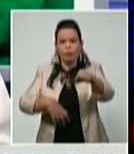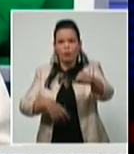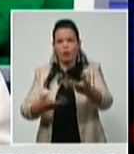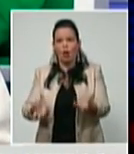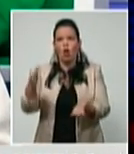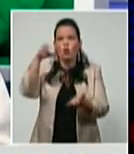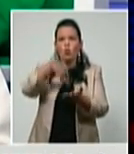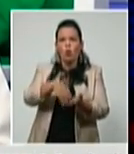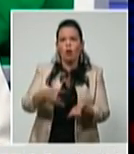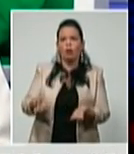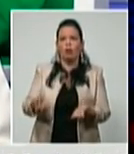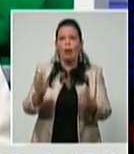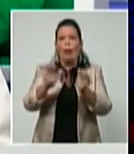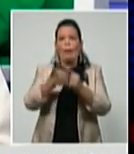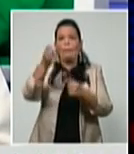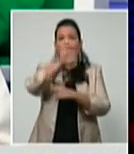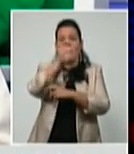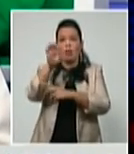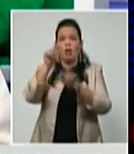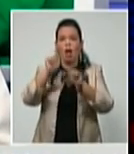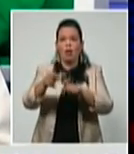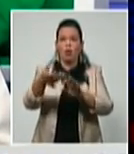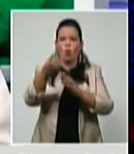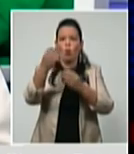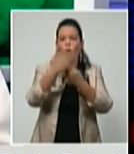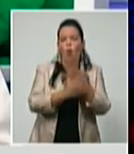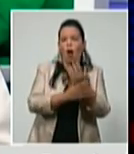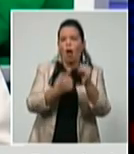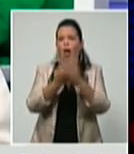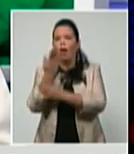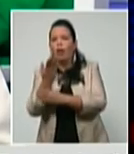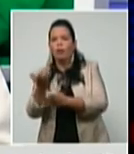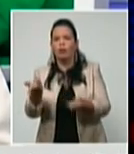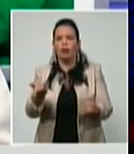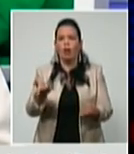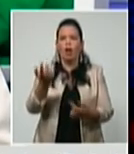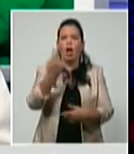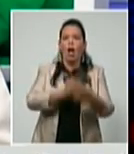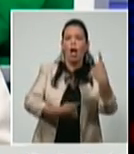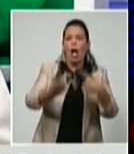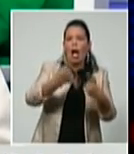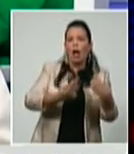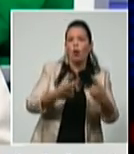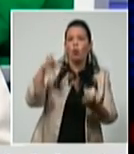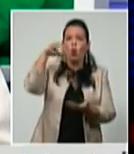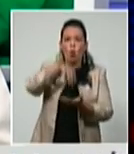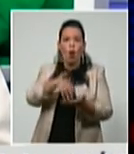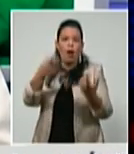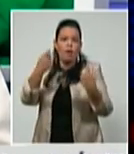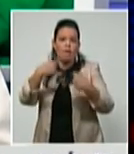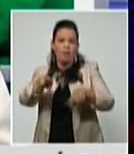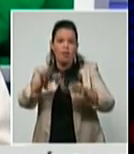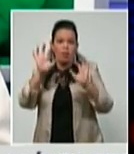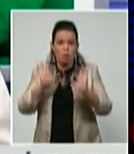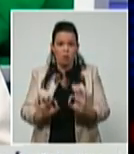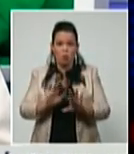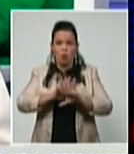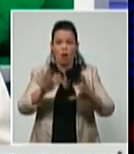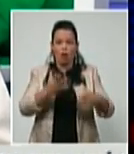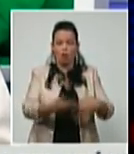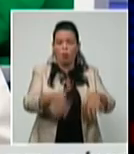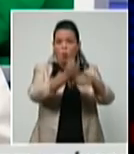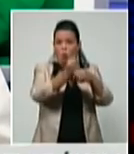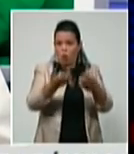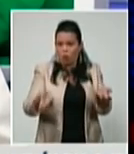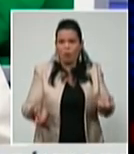personas, muchas veces te lo venden en algunos lugares ya metidos en un nylon. Entonces realmente lo que hay es que tener medida de